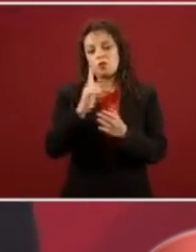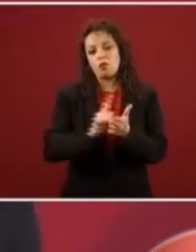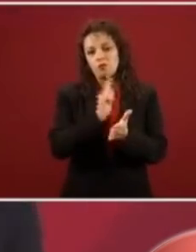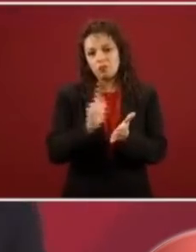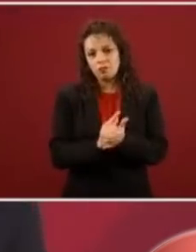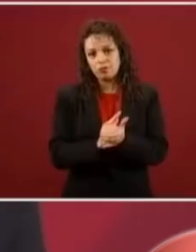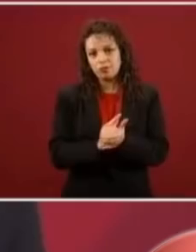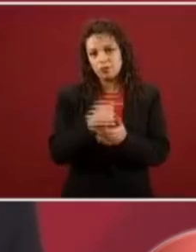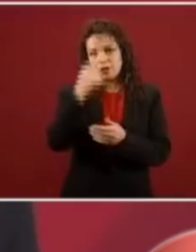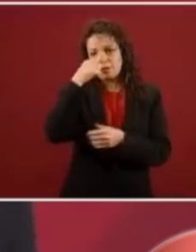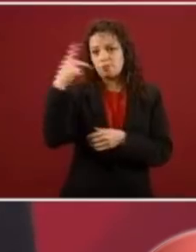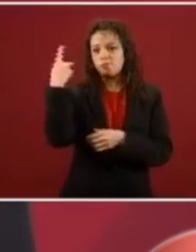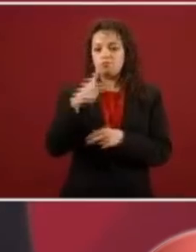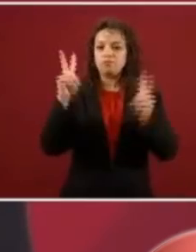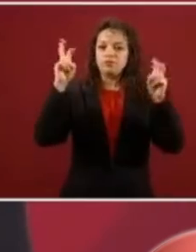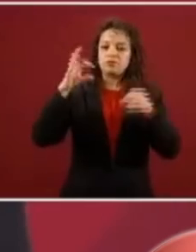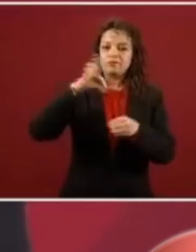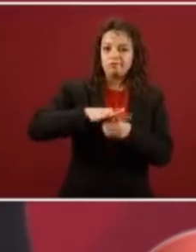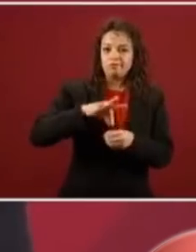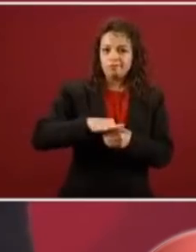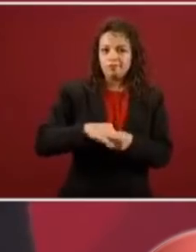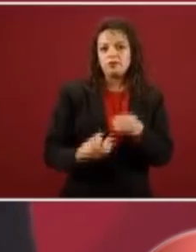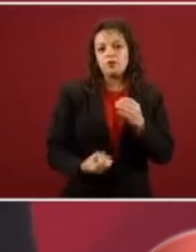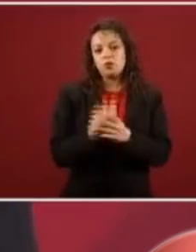electoral. Y